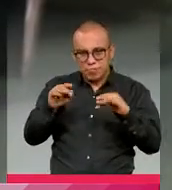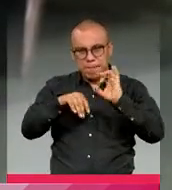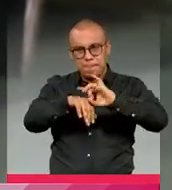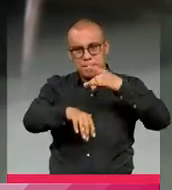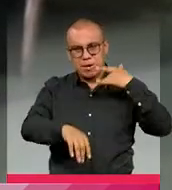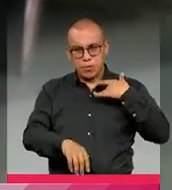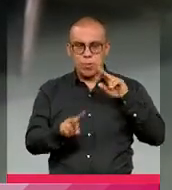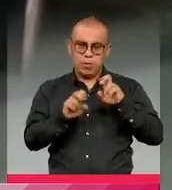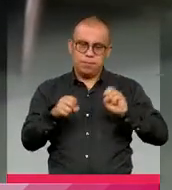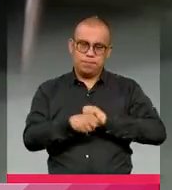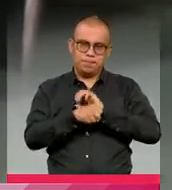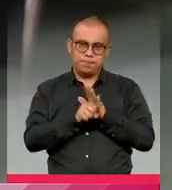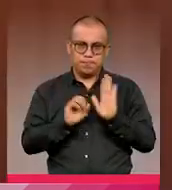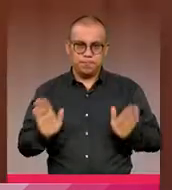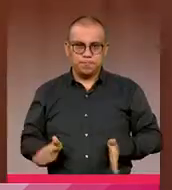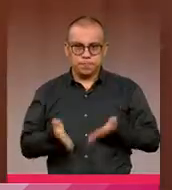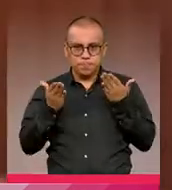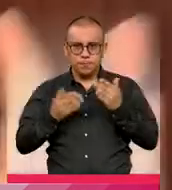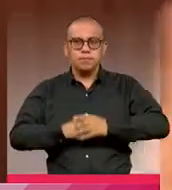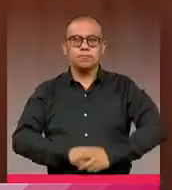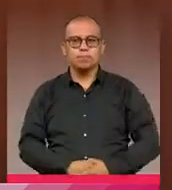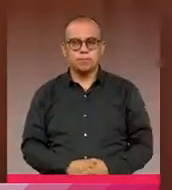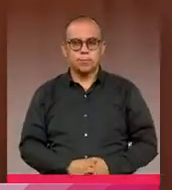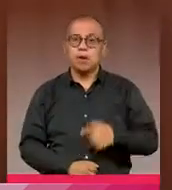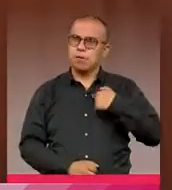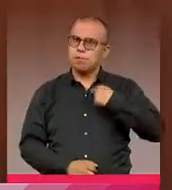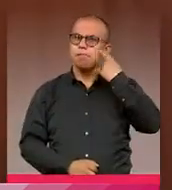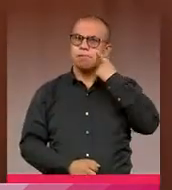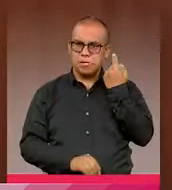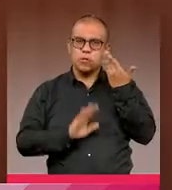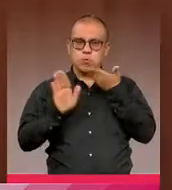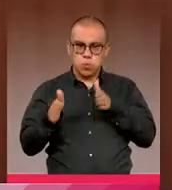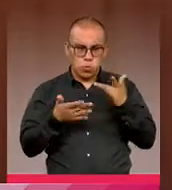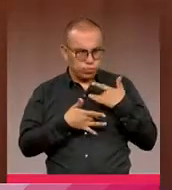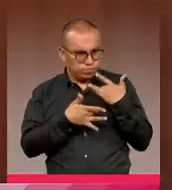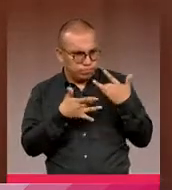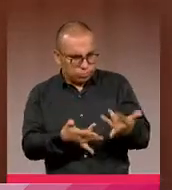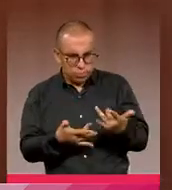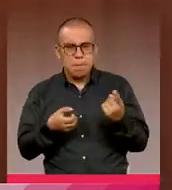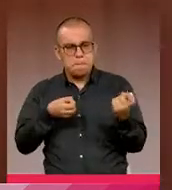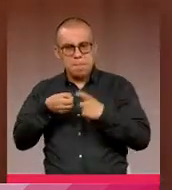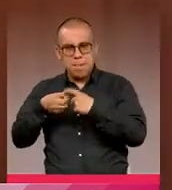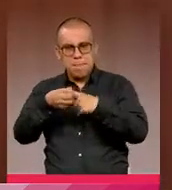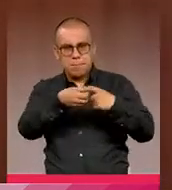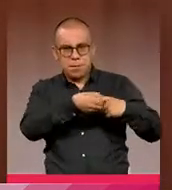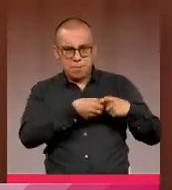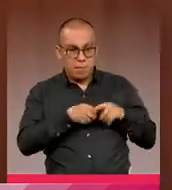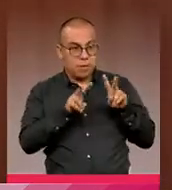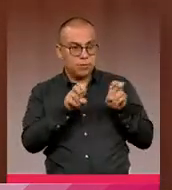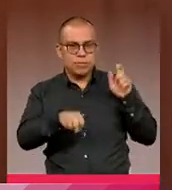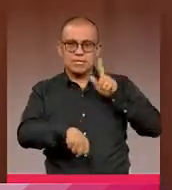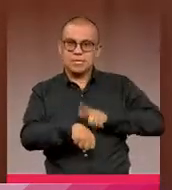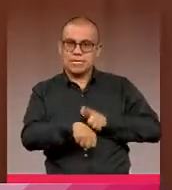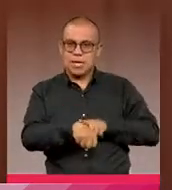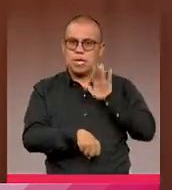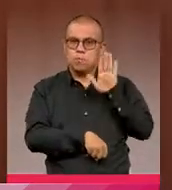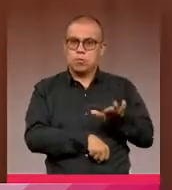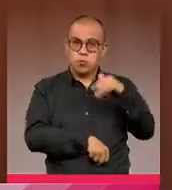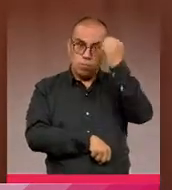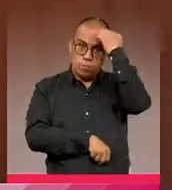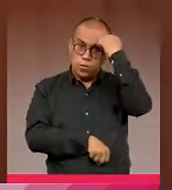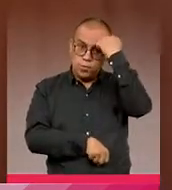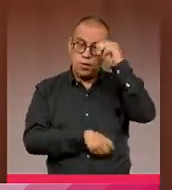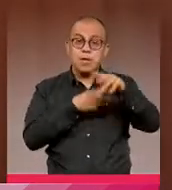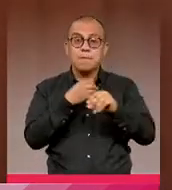recuperación del COVID-19. Tenemos unos cupos para hacerlo de manera solidaria con la donación del tiempo de los profesores y